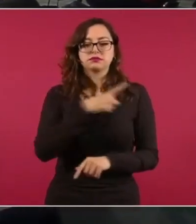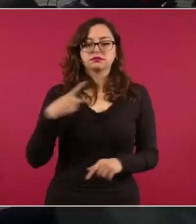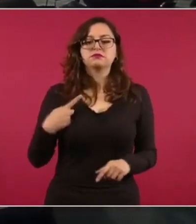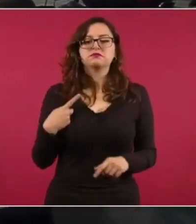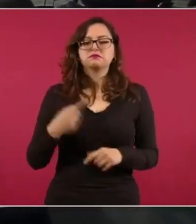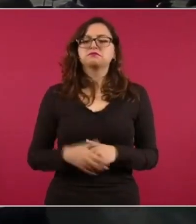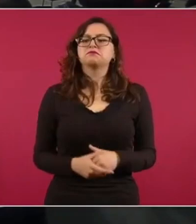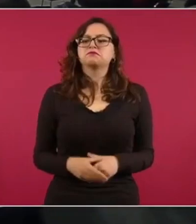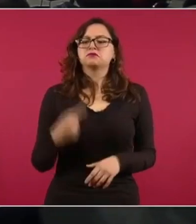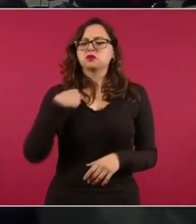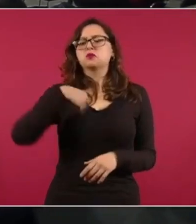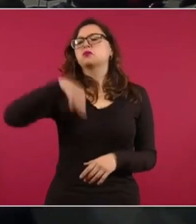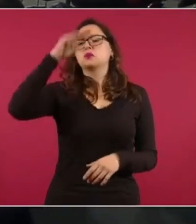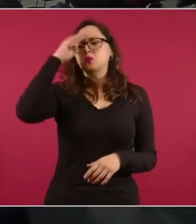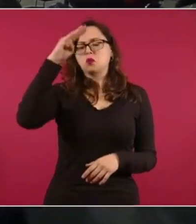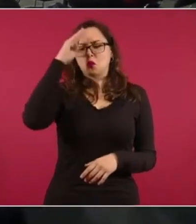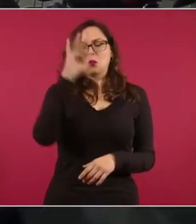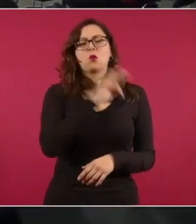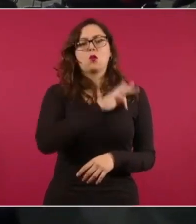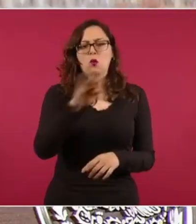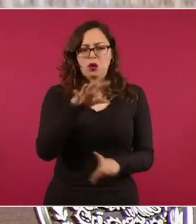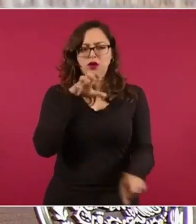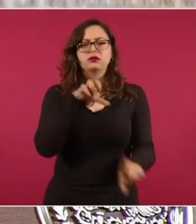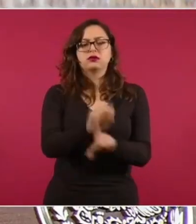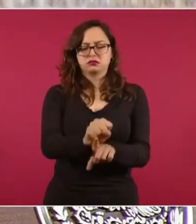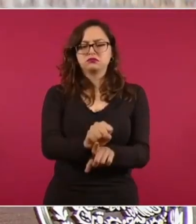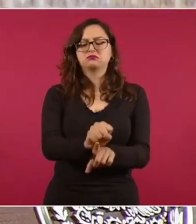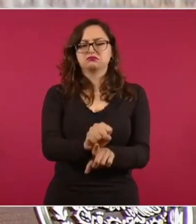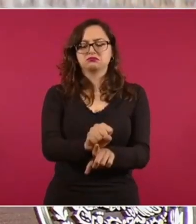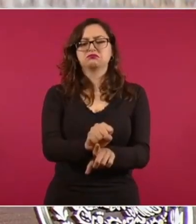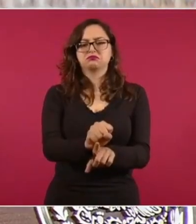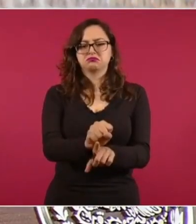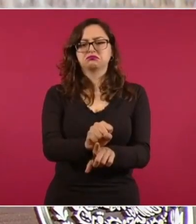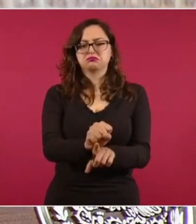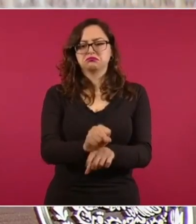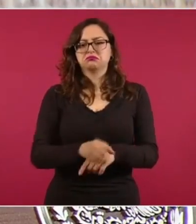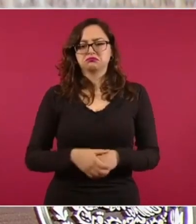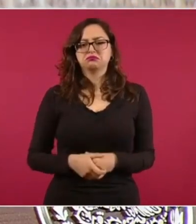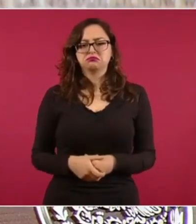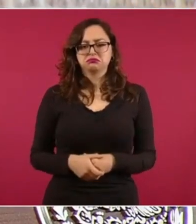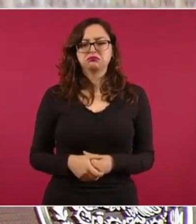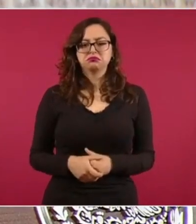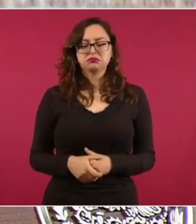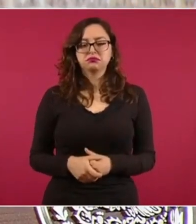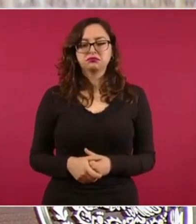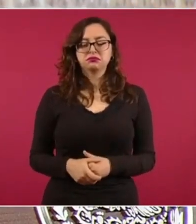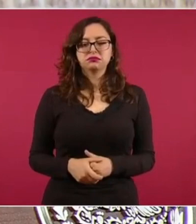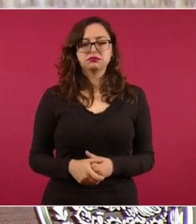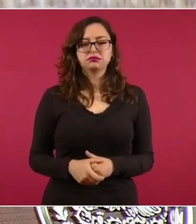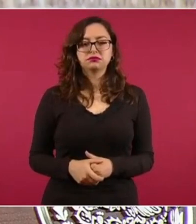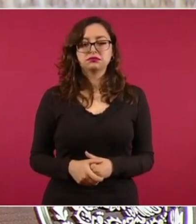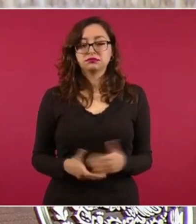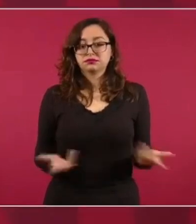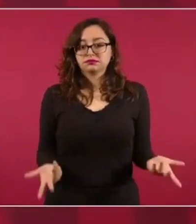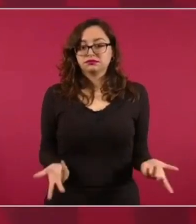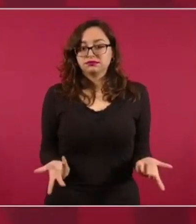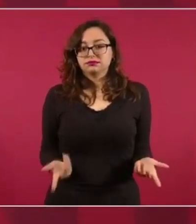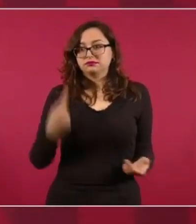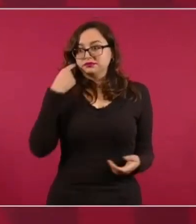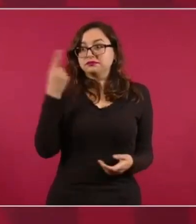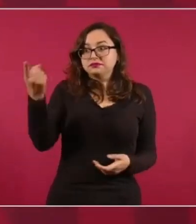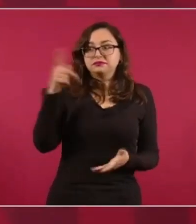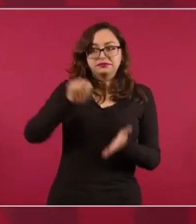va a lograr. Ahora se dio el ejemplo de